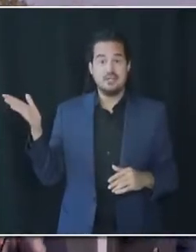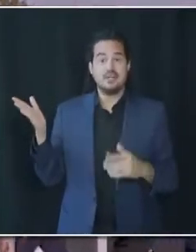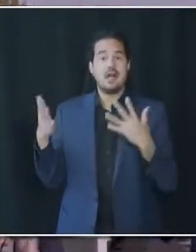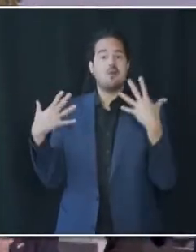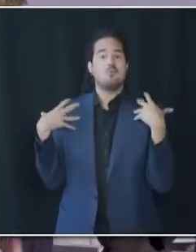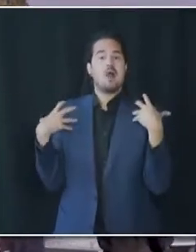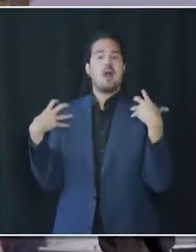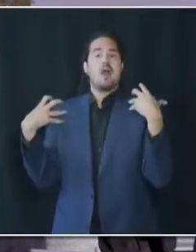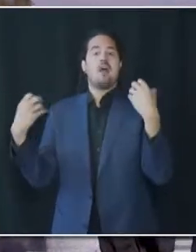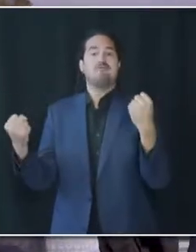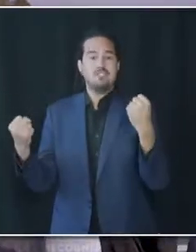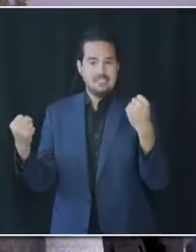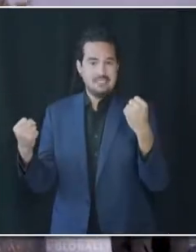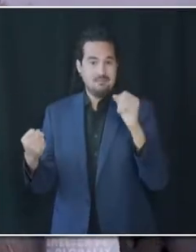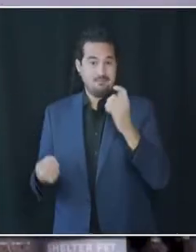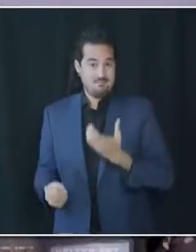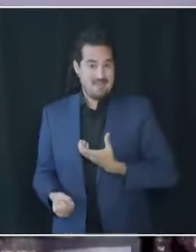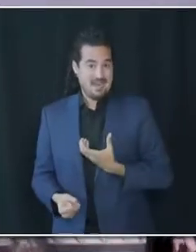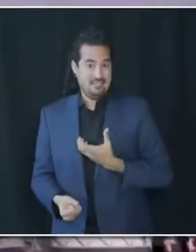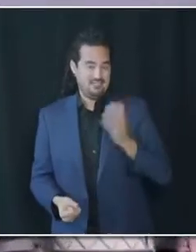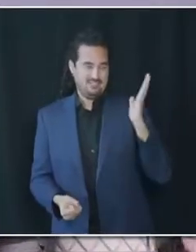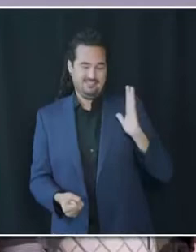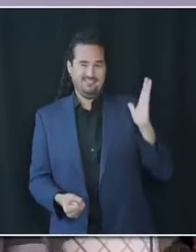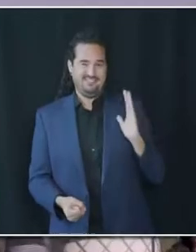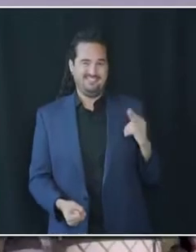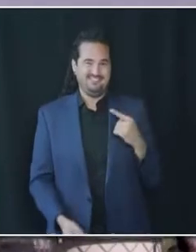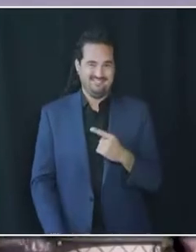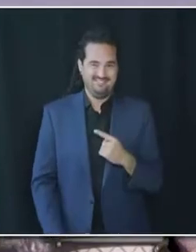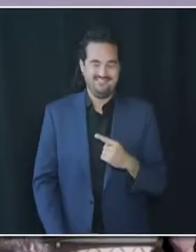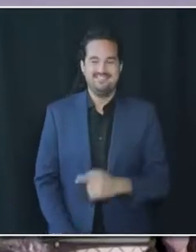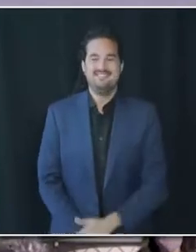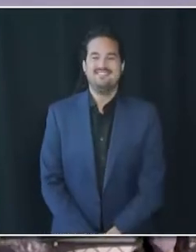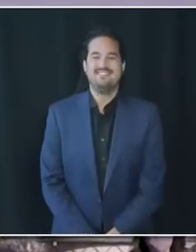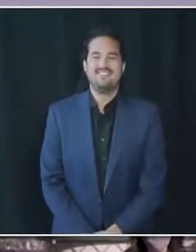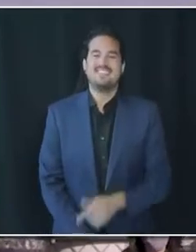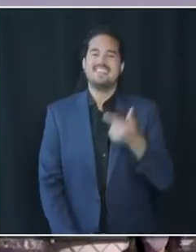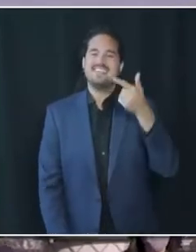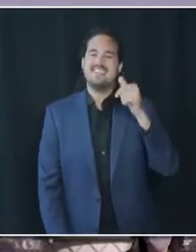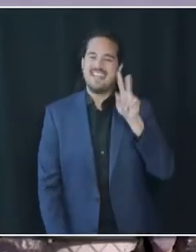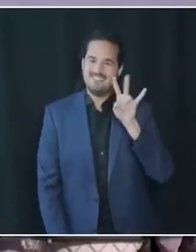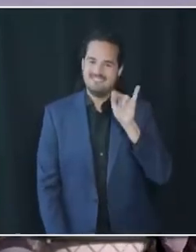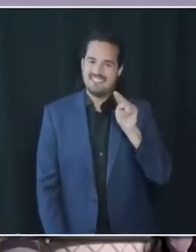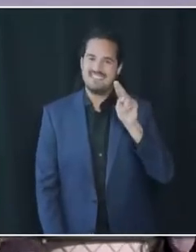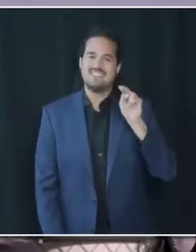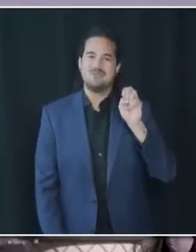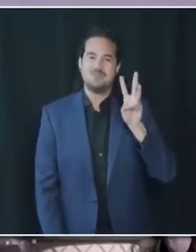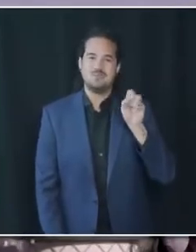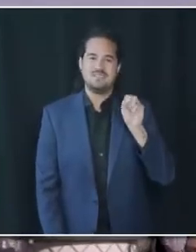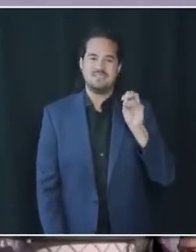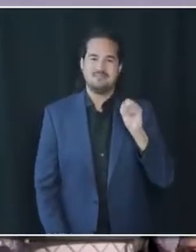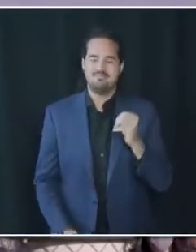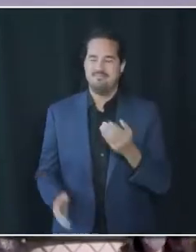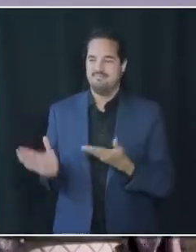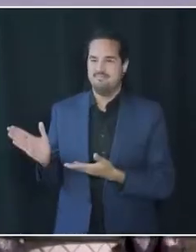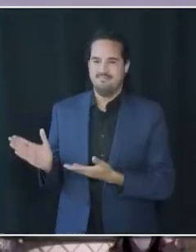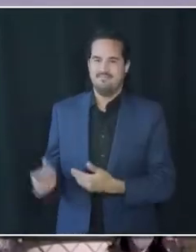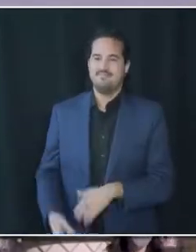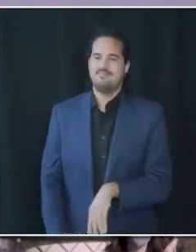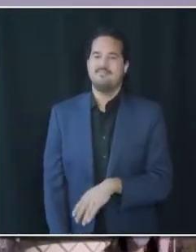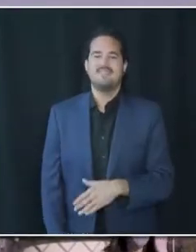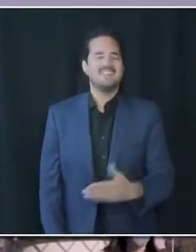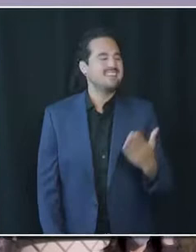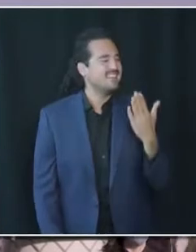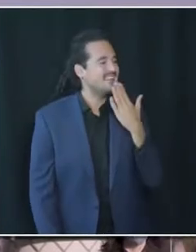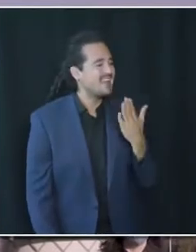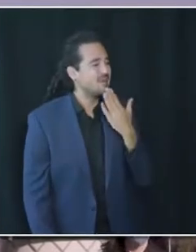en recuperación gavin newsom muchas gracias por esa presentación la señora alcaldesa